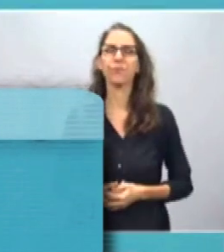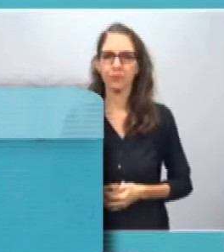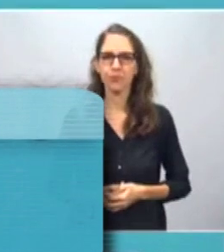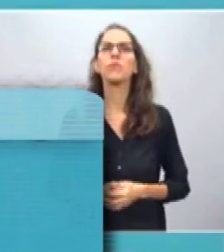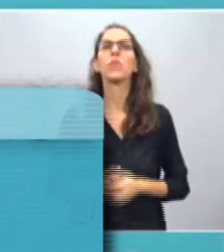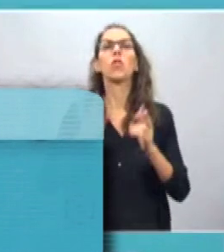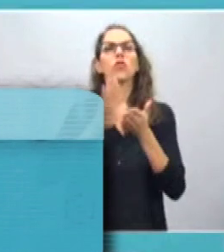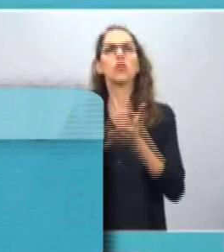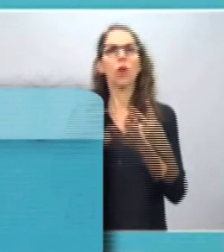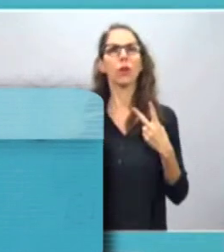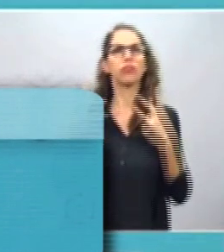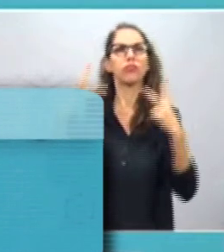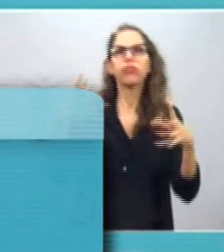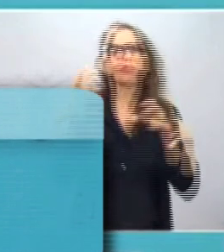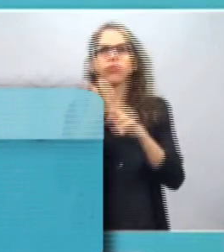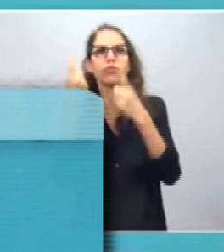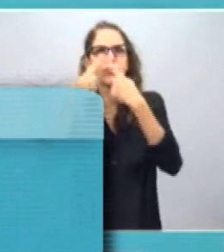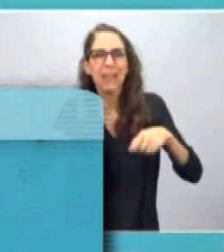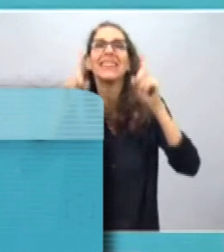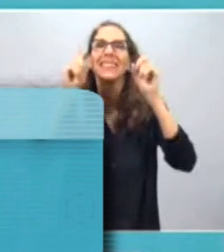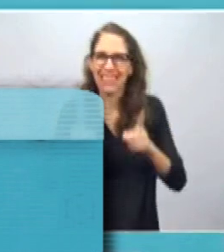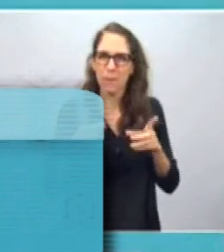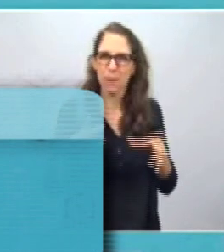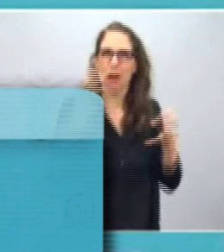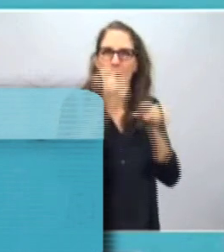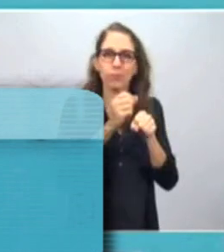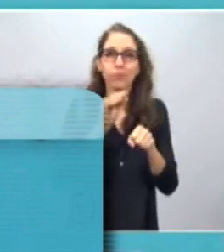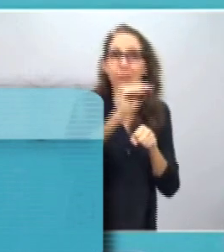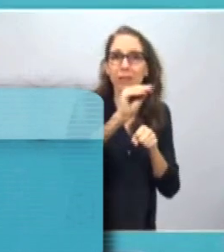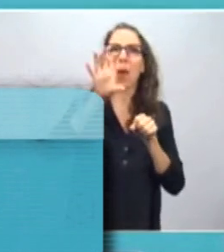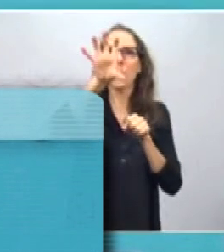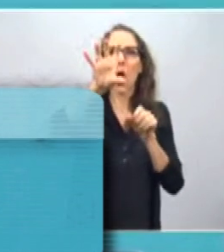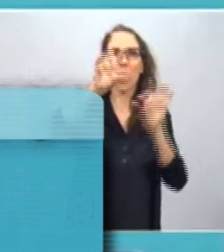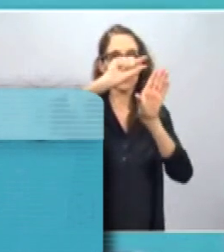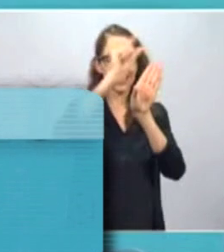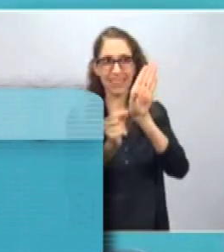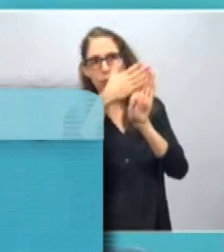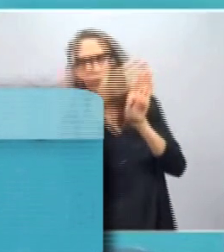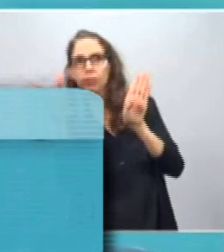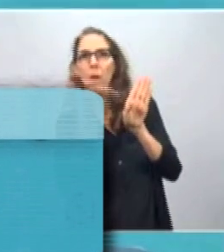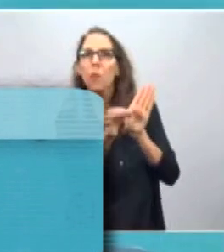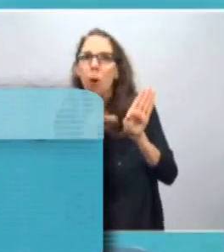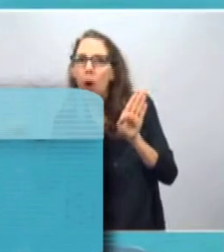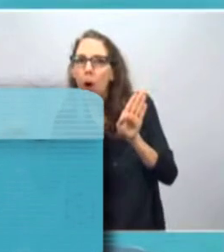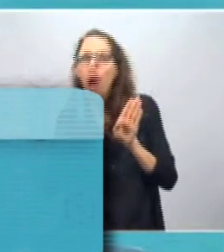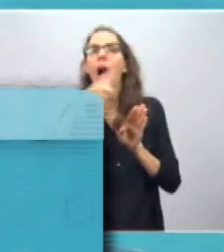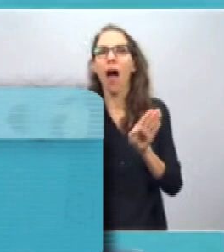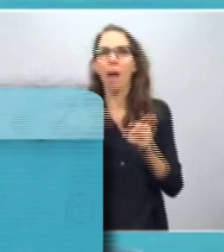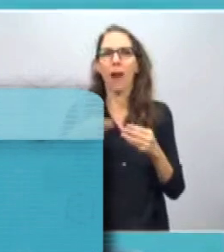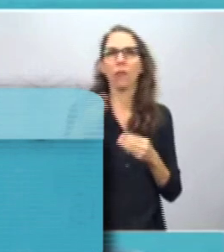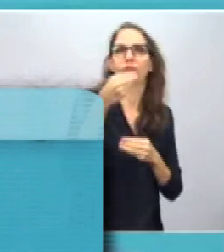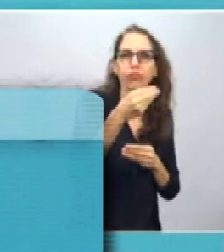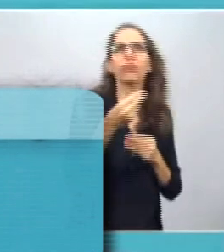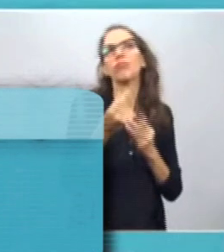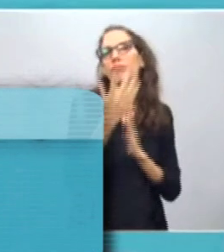En materia de transporte, también el fondo de compensación del transporte del interior de la provincia de Buenos Aires, que recibían nuestros municipios y que